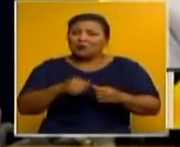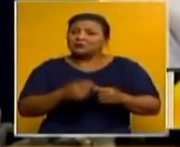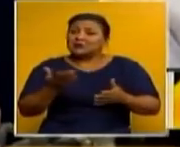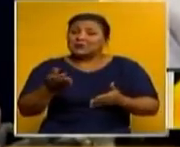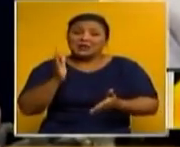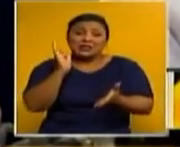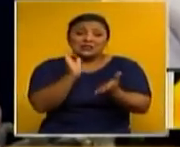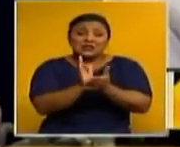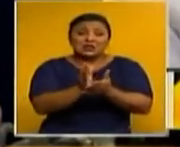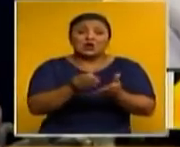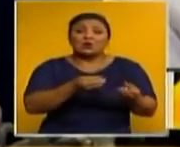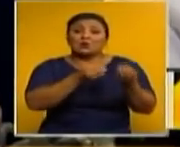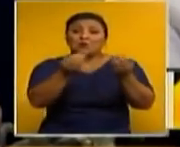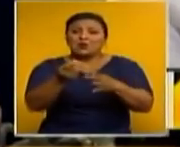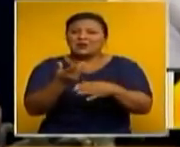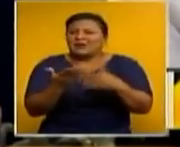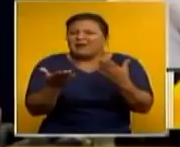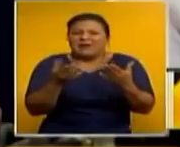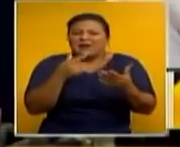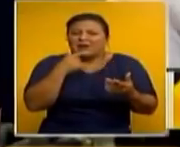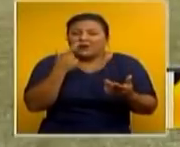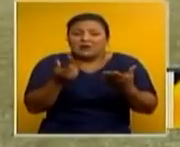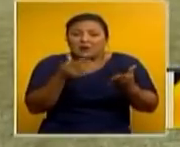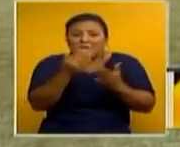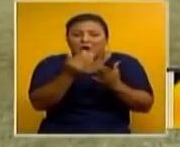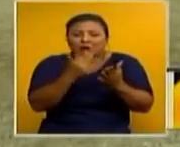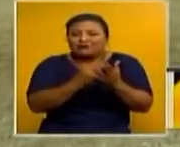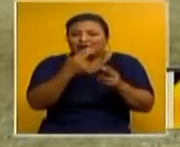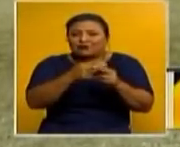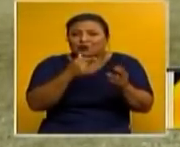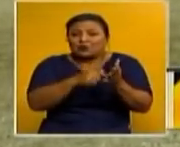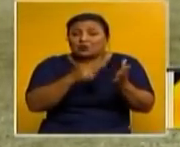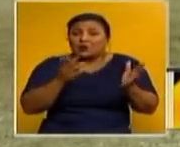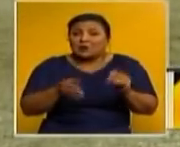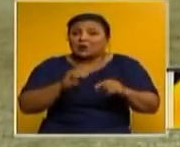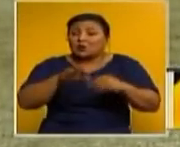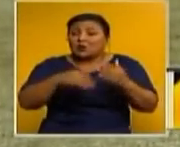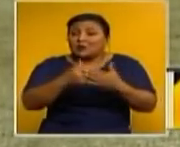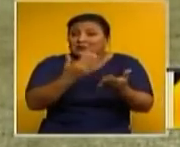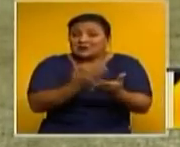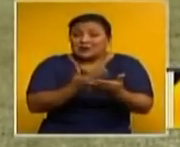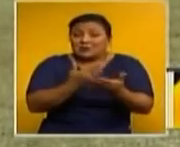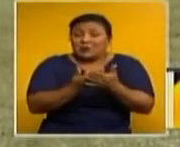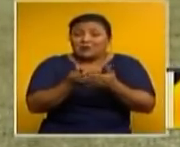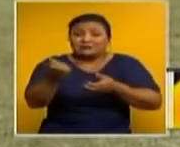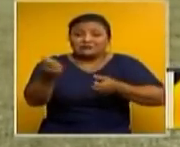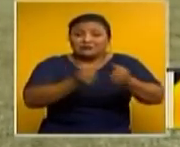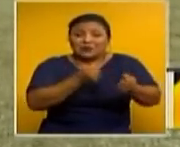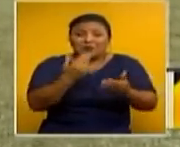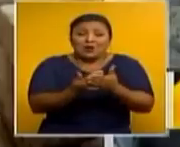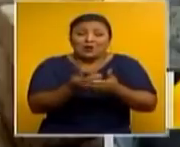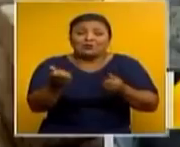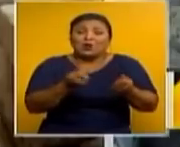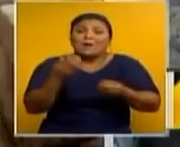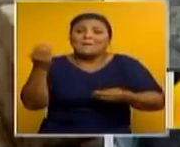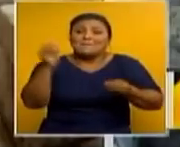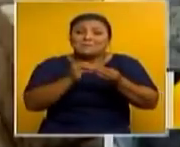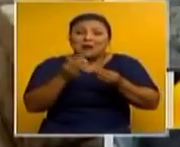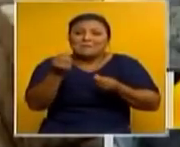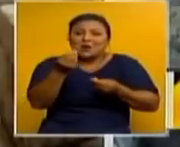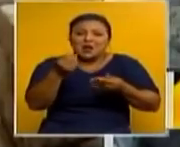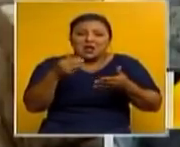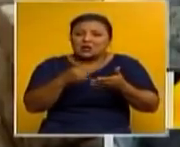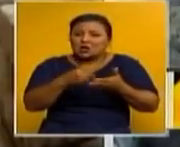testigos inexistentes dentro del proceso. Entre las evidencias incautadas están varios vehículos, así como dinero en efectivo y